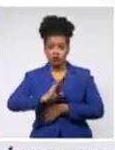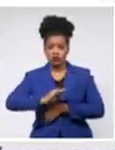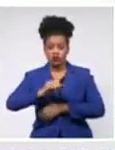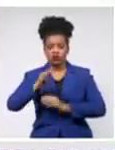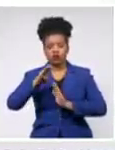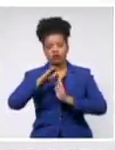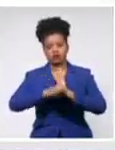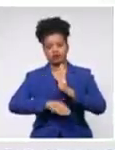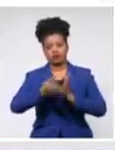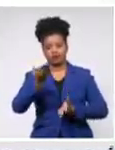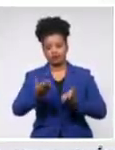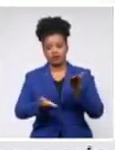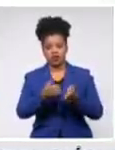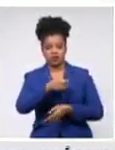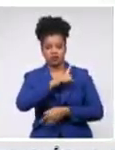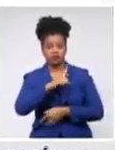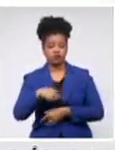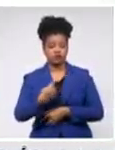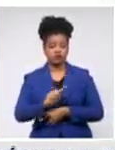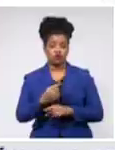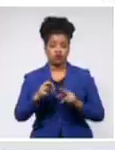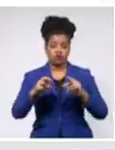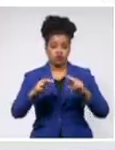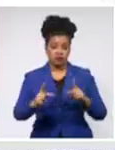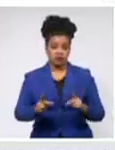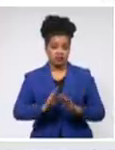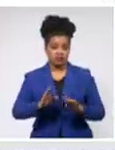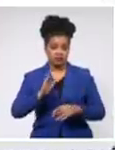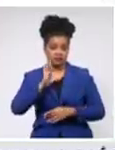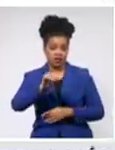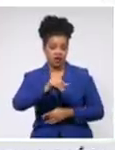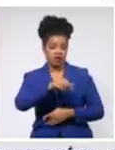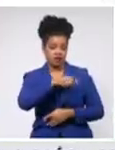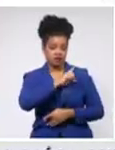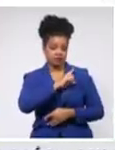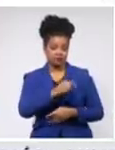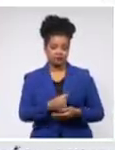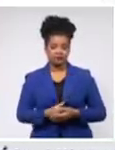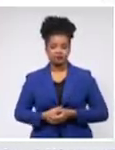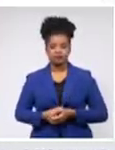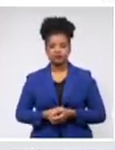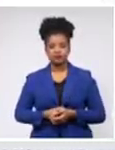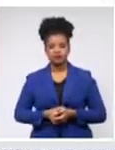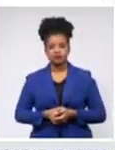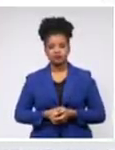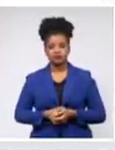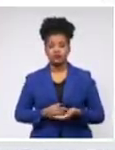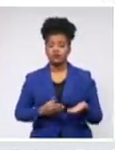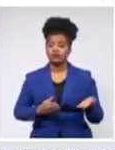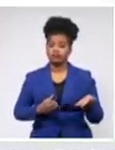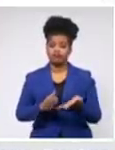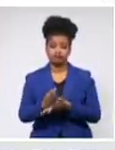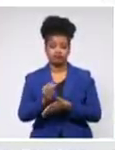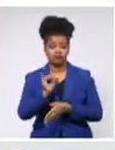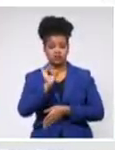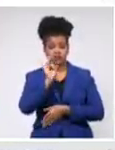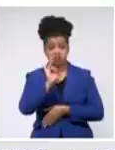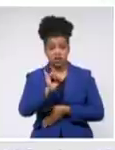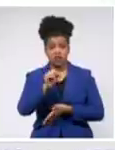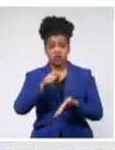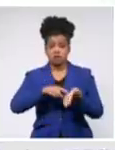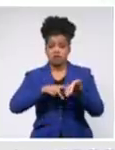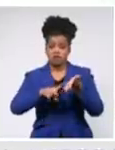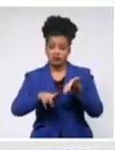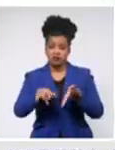ayer. Y reiteramos lo que ya dijimos ayer. Se mantienen 7 provincias y el